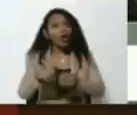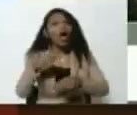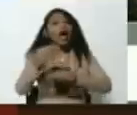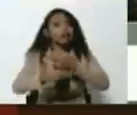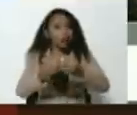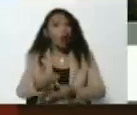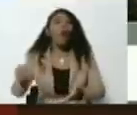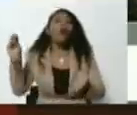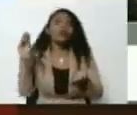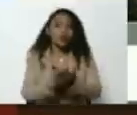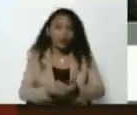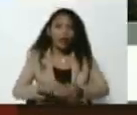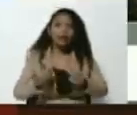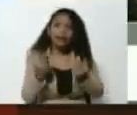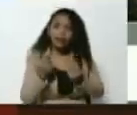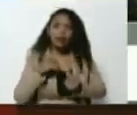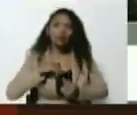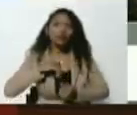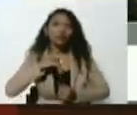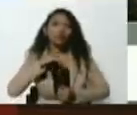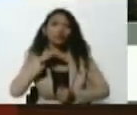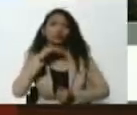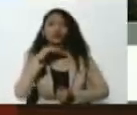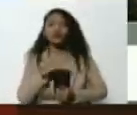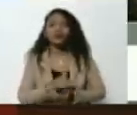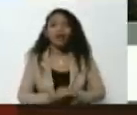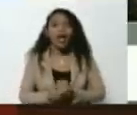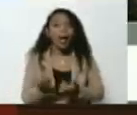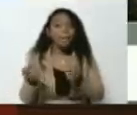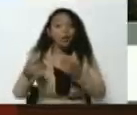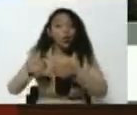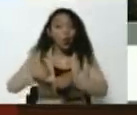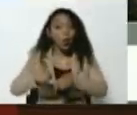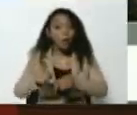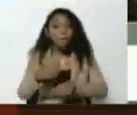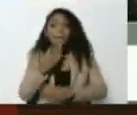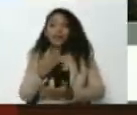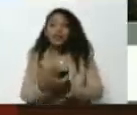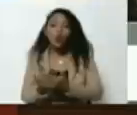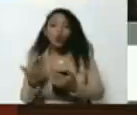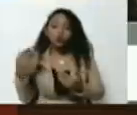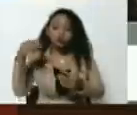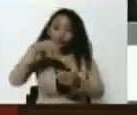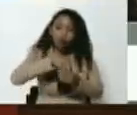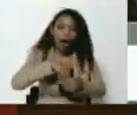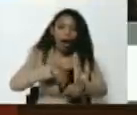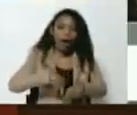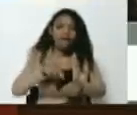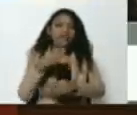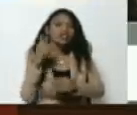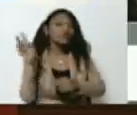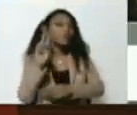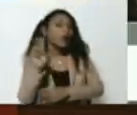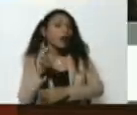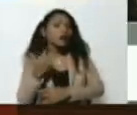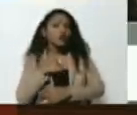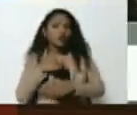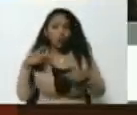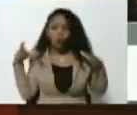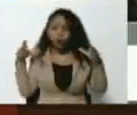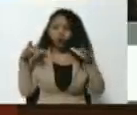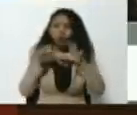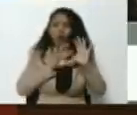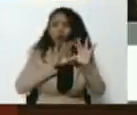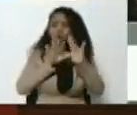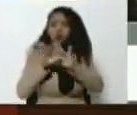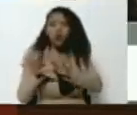la riqueza que el bloqueo impidió que ingresara a Venezuela. Estamos concentrados en